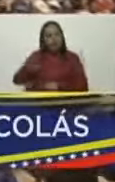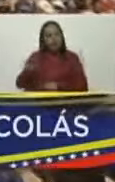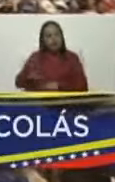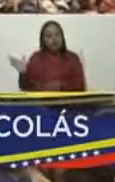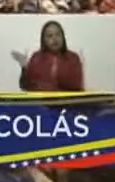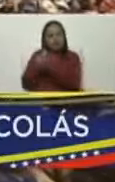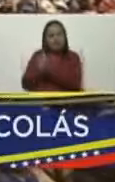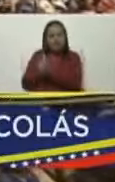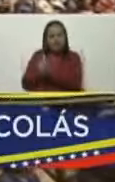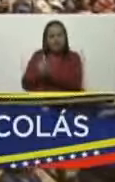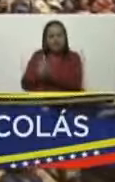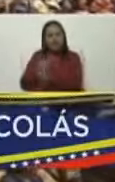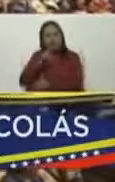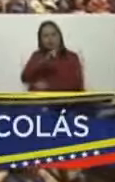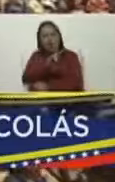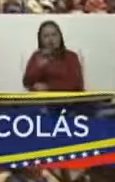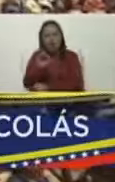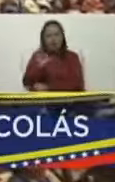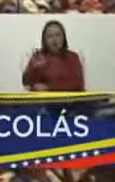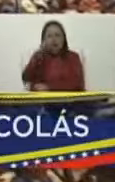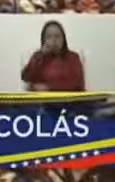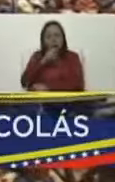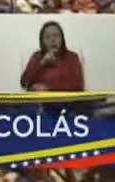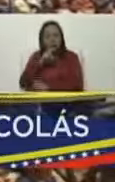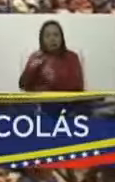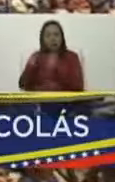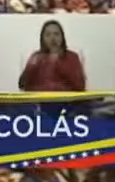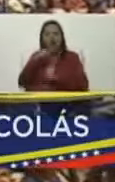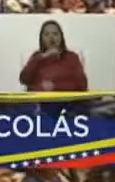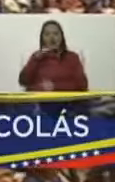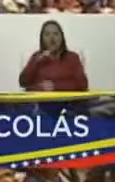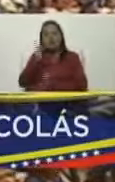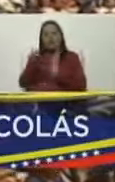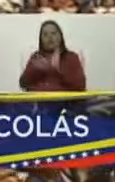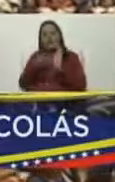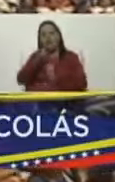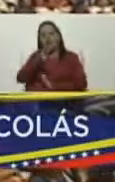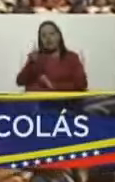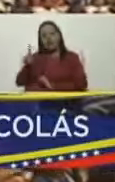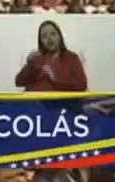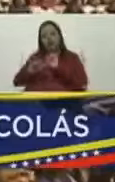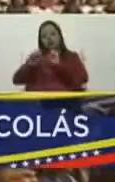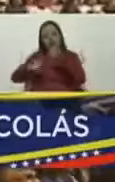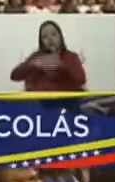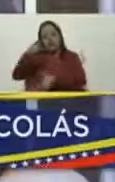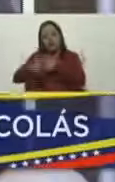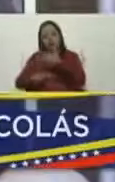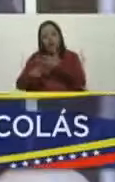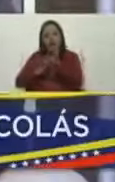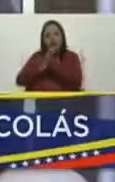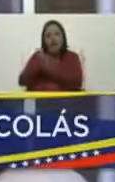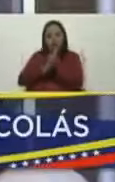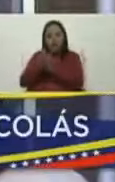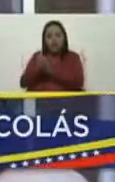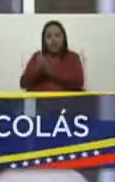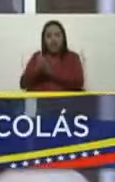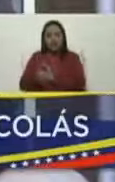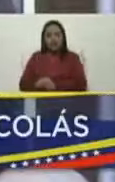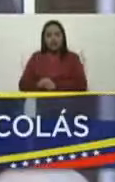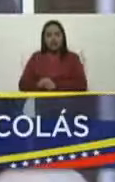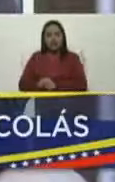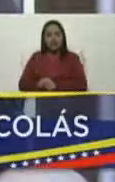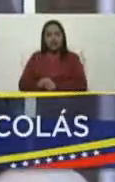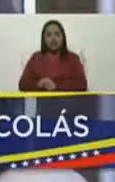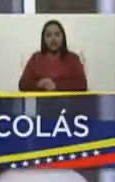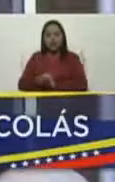logro en estos tres años ya, desde octubre del 2021, que empezó el plan Emprende BBB, que ya llevamos,